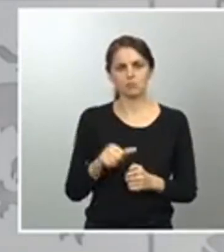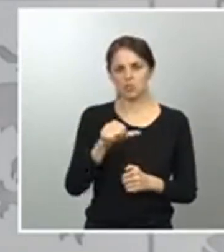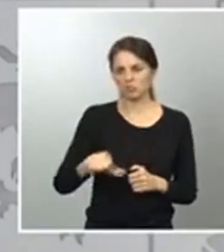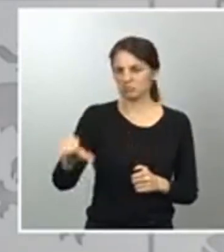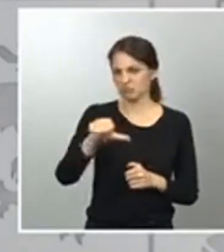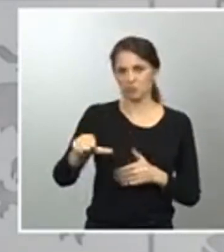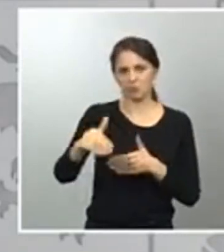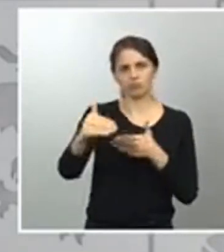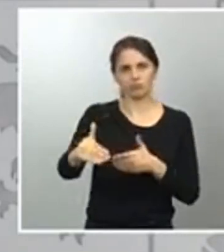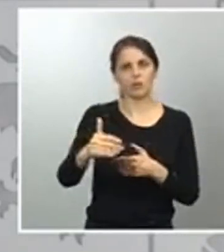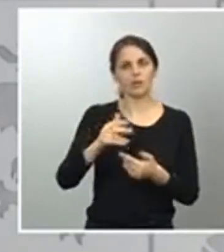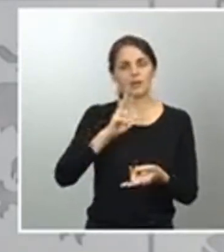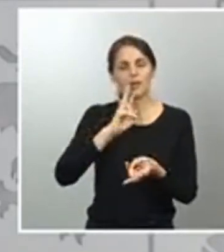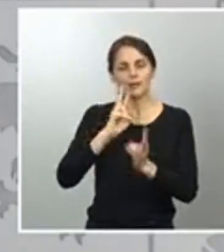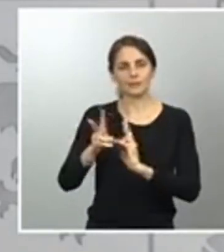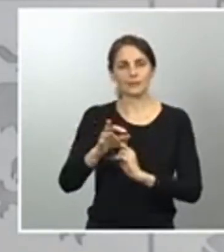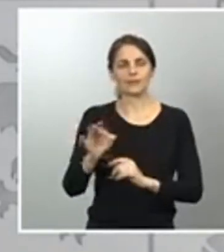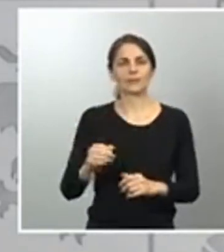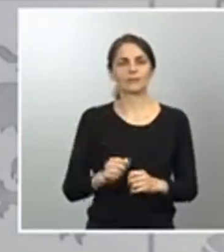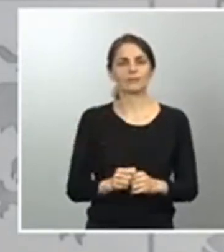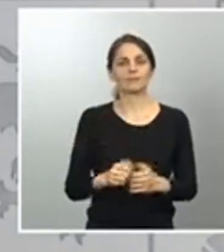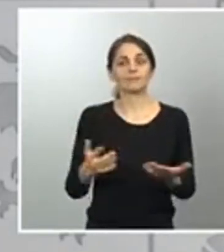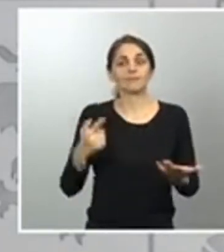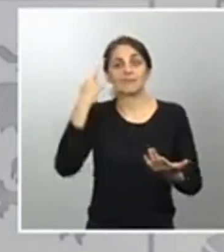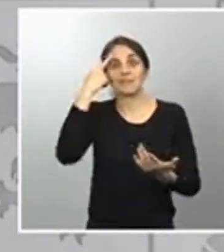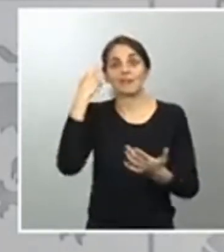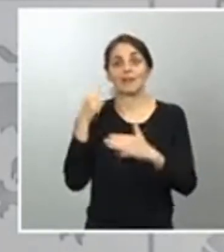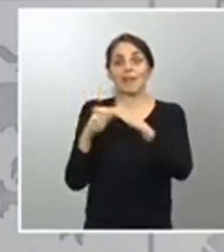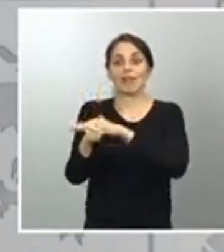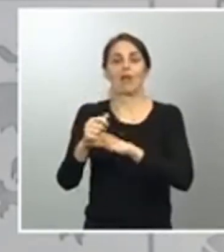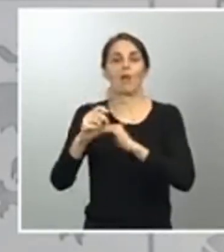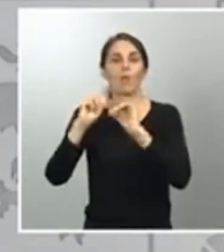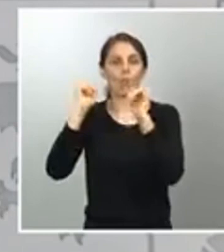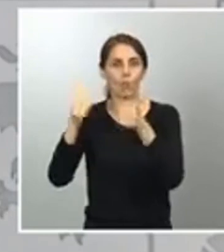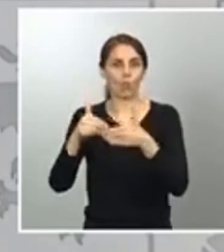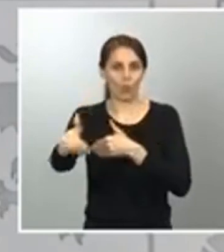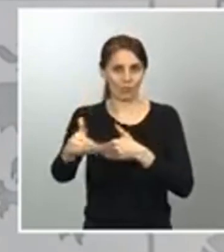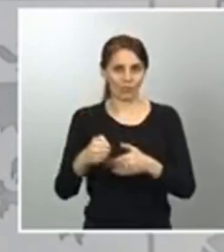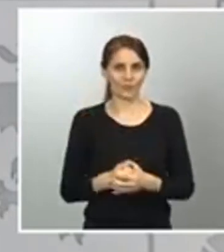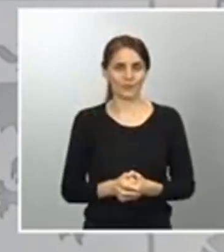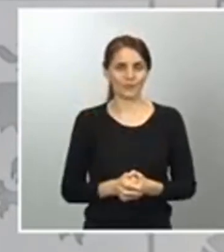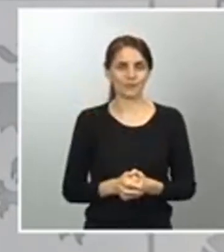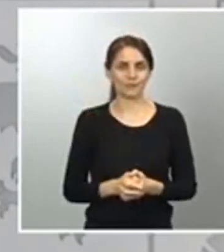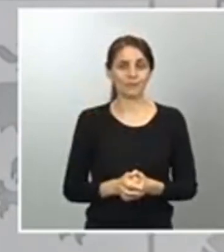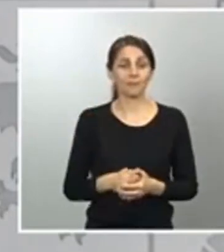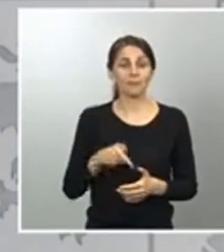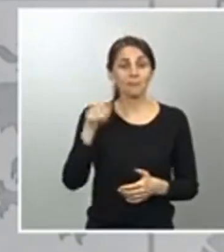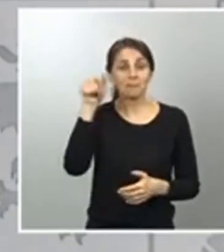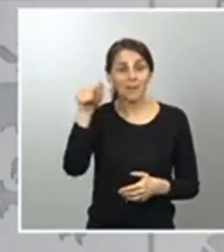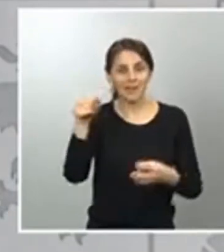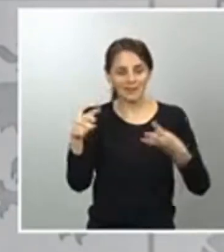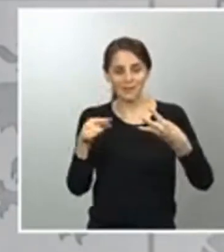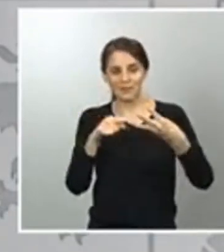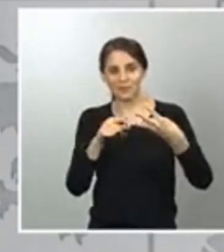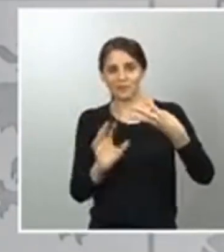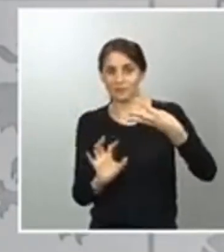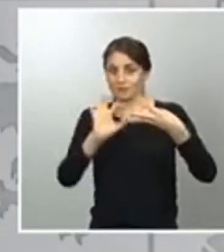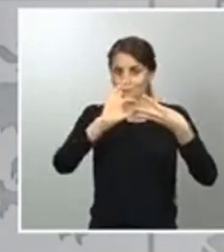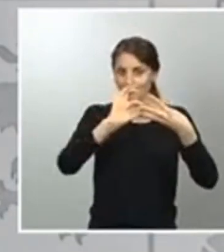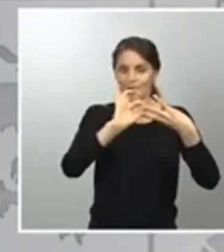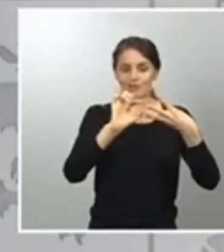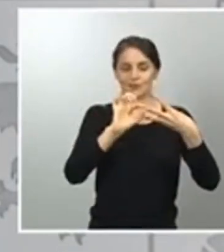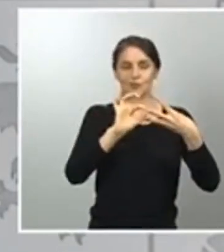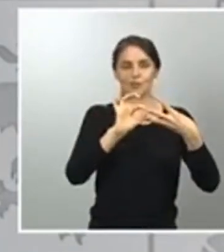pronta en cuanto a cuándo incorporarse. Esto me permite hilarlo con la segunda de las cuestiones y es